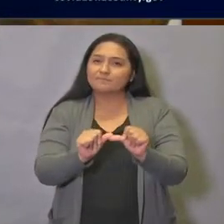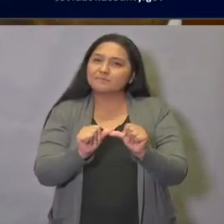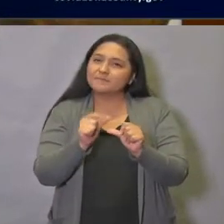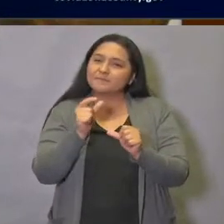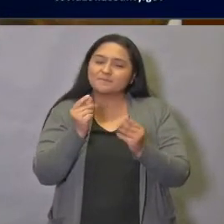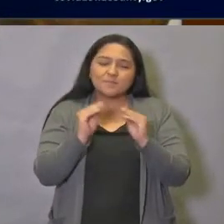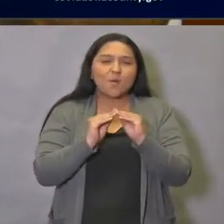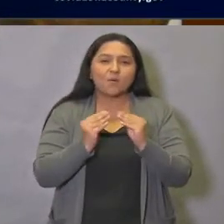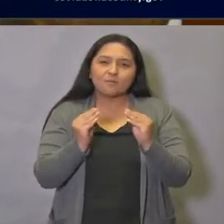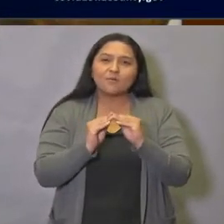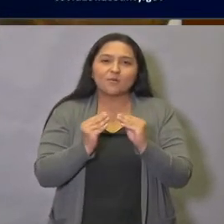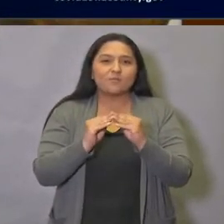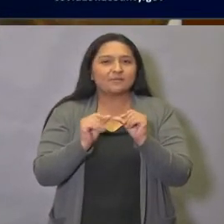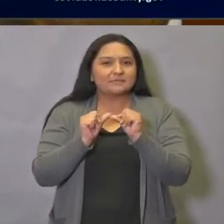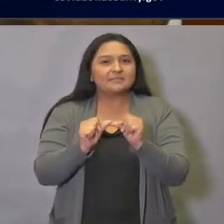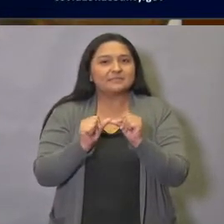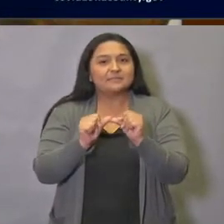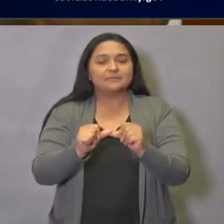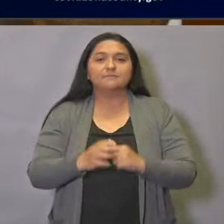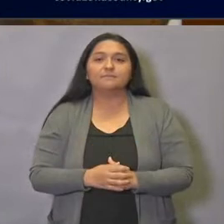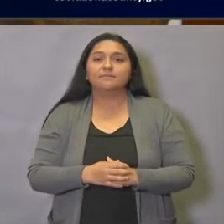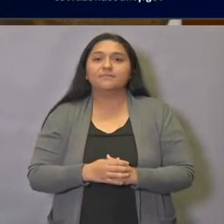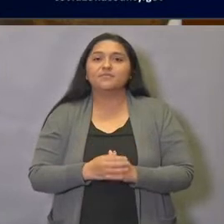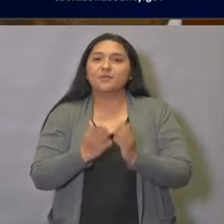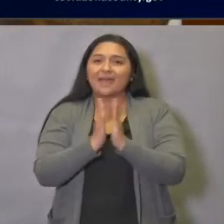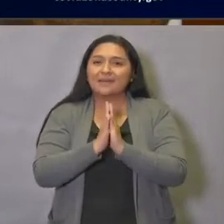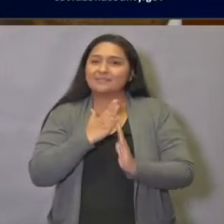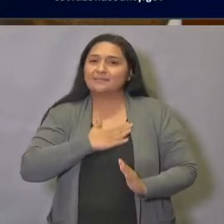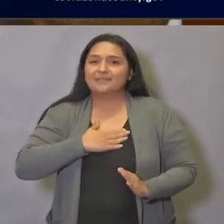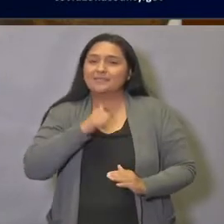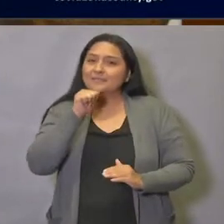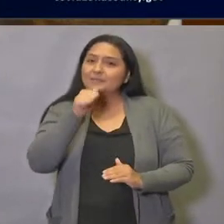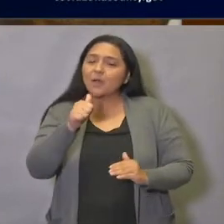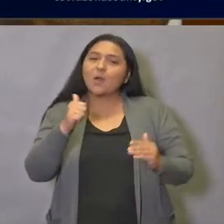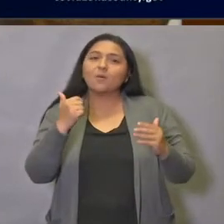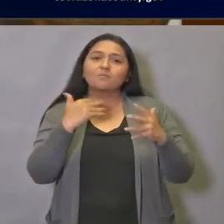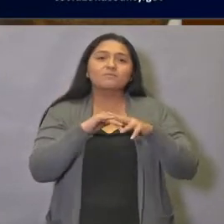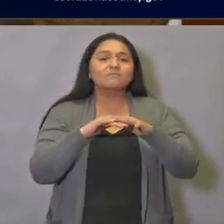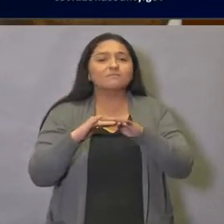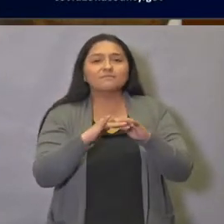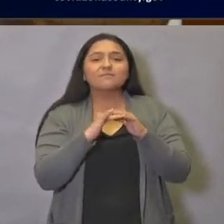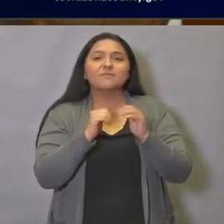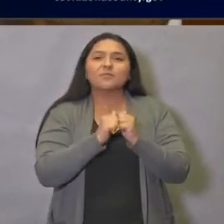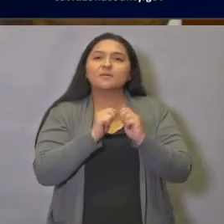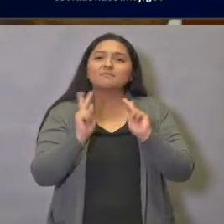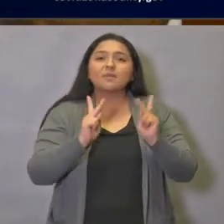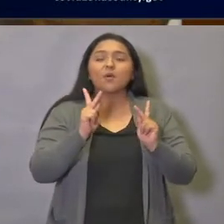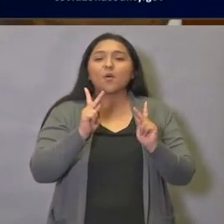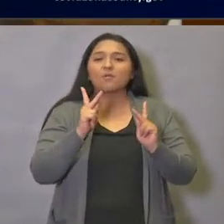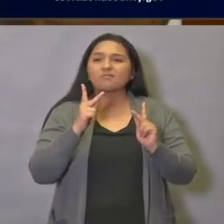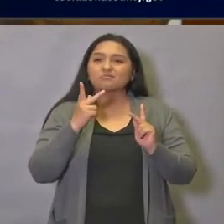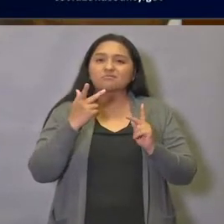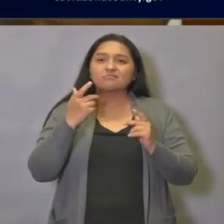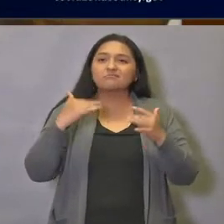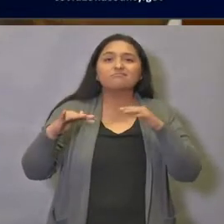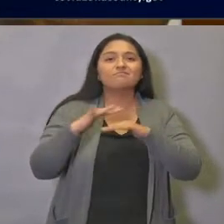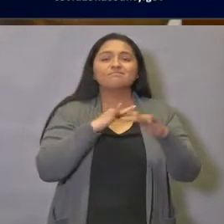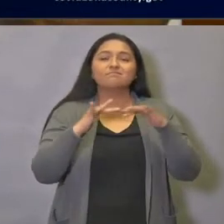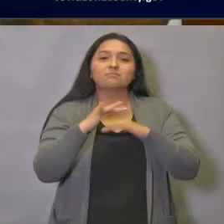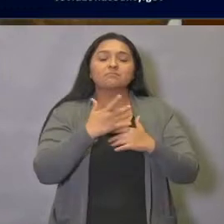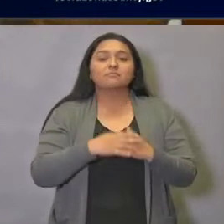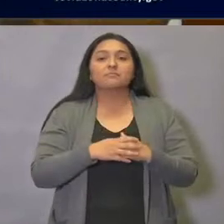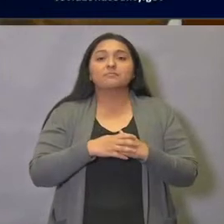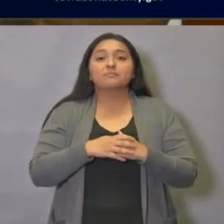más. Por favor, no tengan reuniones con personas fuera de nuestro hogar. Usen 2 mascarillas a